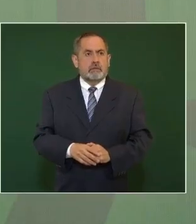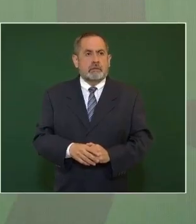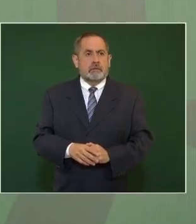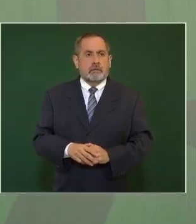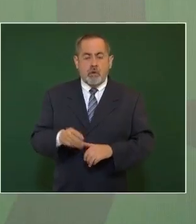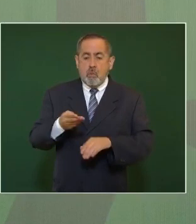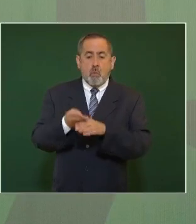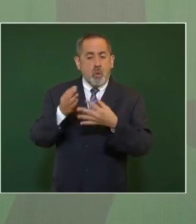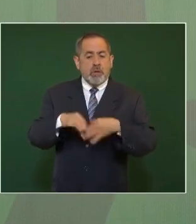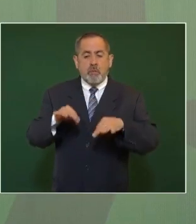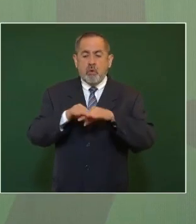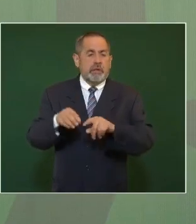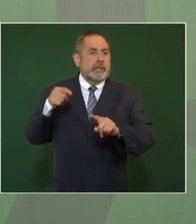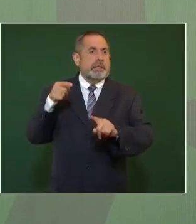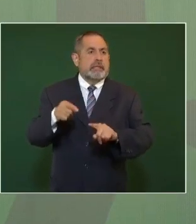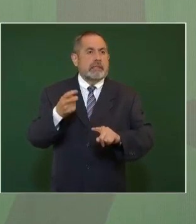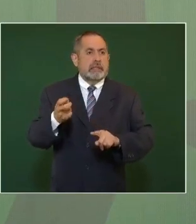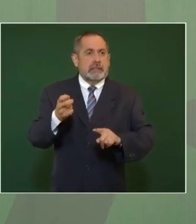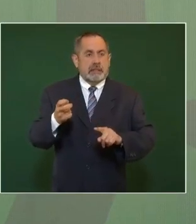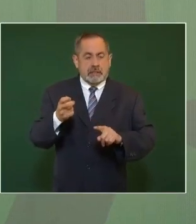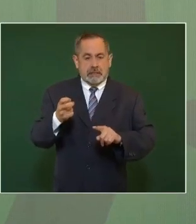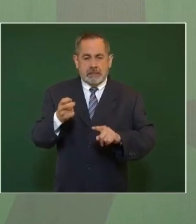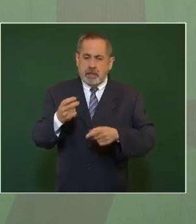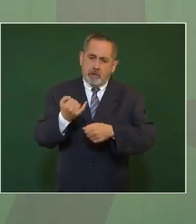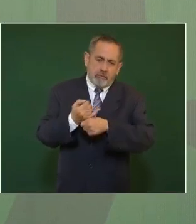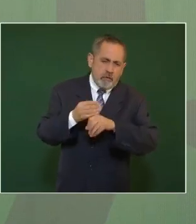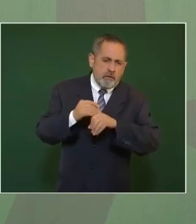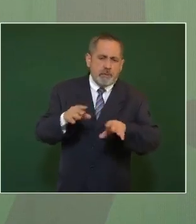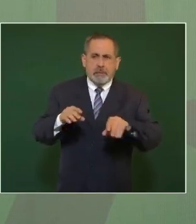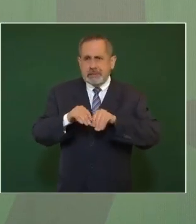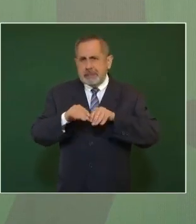es muy importante transmitir